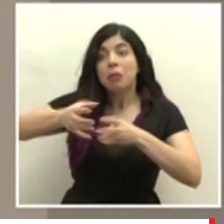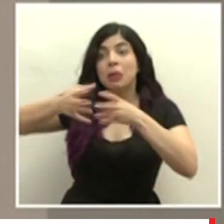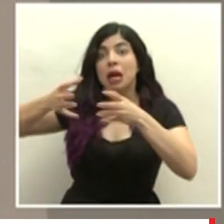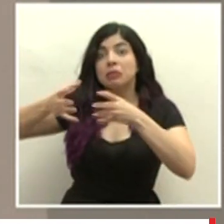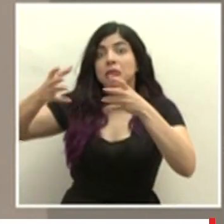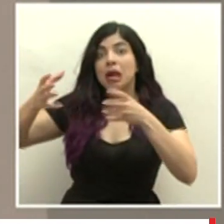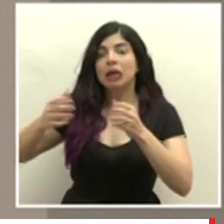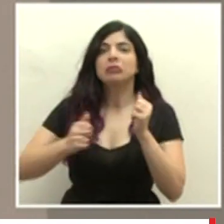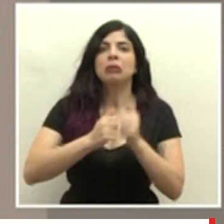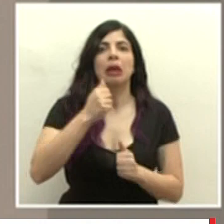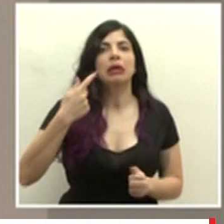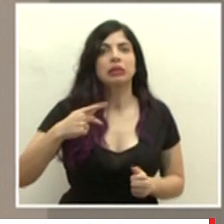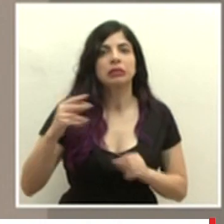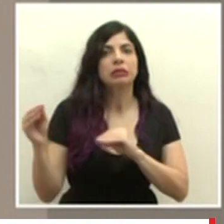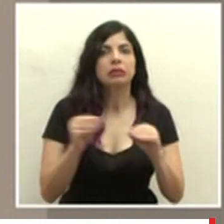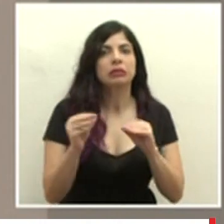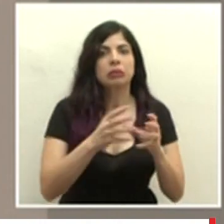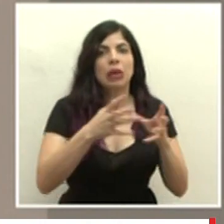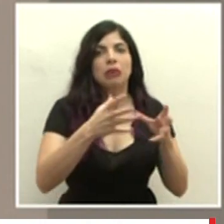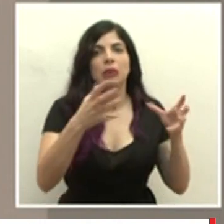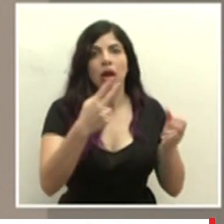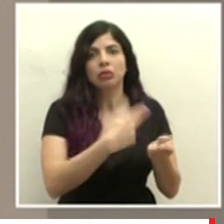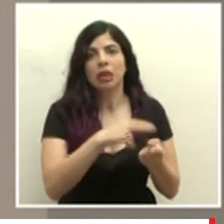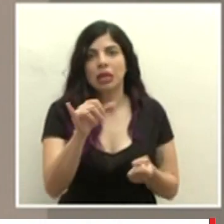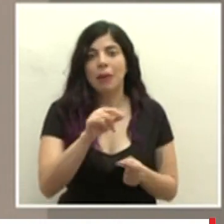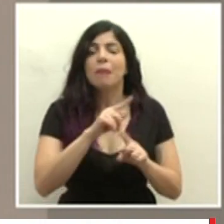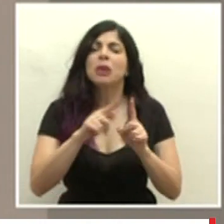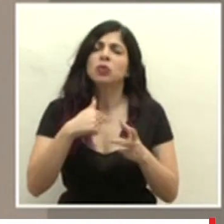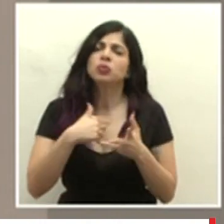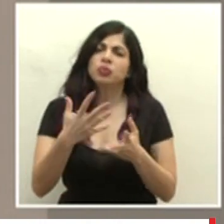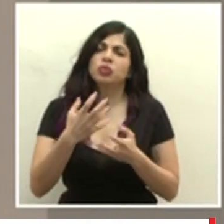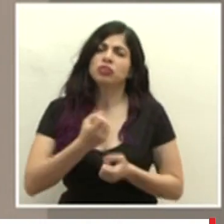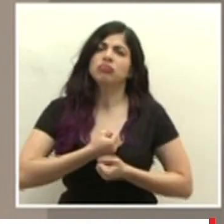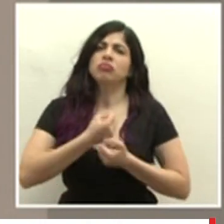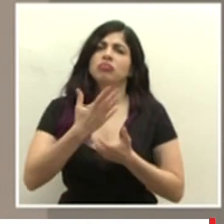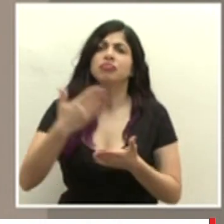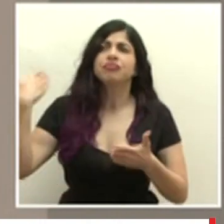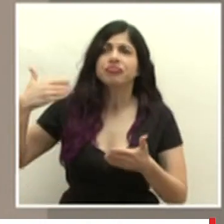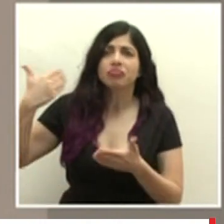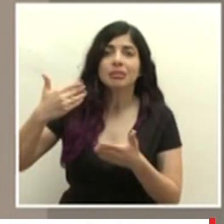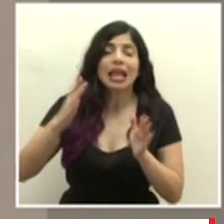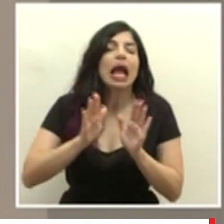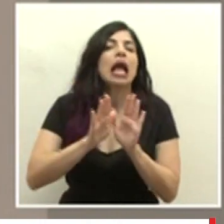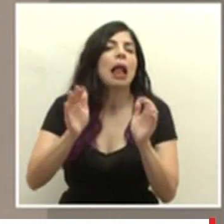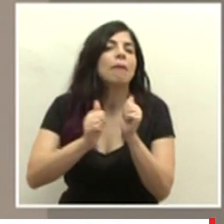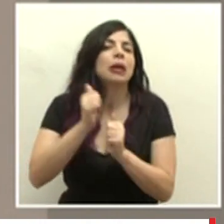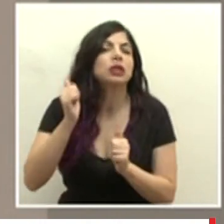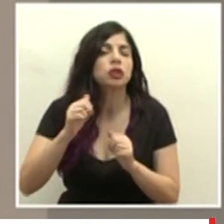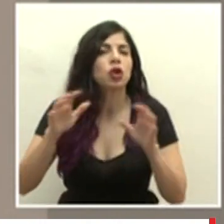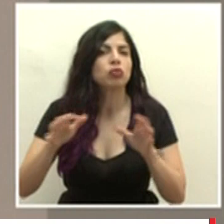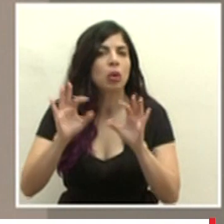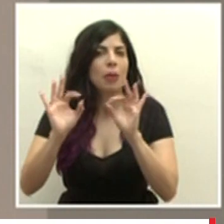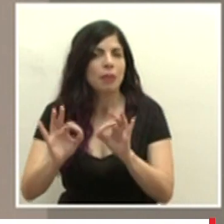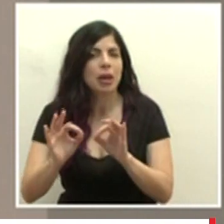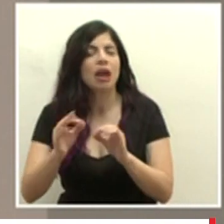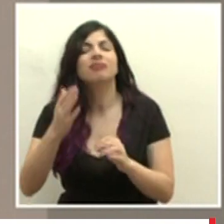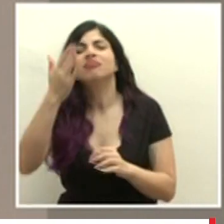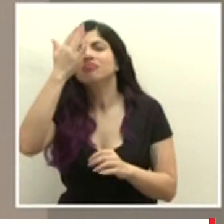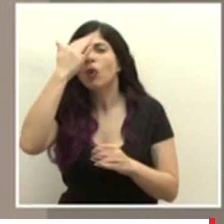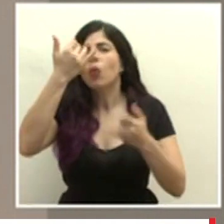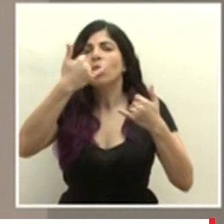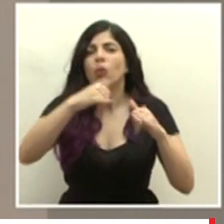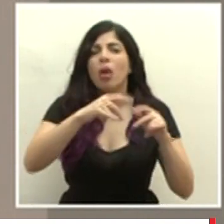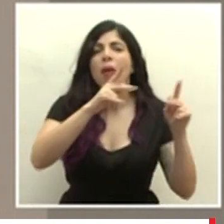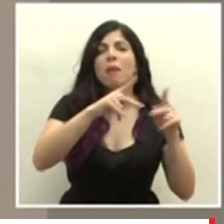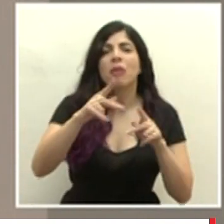hay más riesgo de hospitalizaciones. Pero yo sí quiero también transmitir esto, que lo hemos estado haciendo en general bien. Es cierto que siguen habiendo rupturas